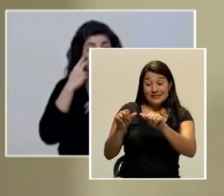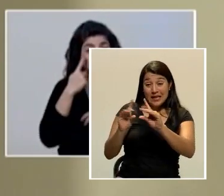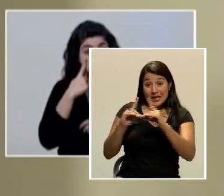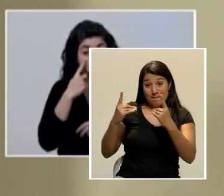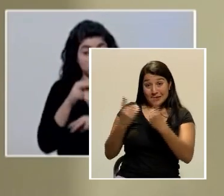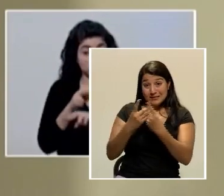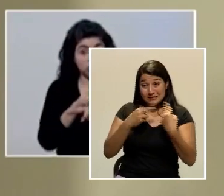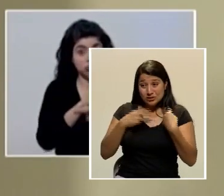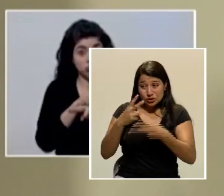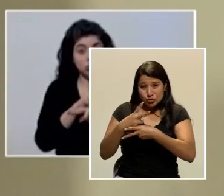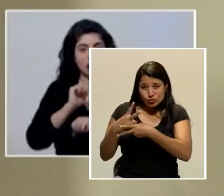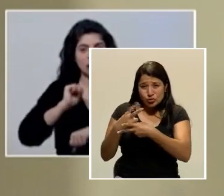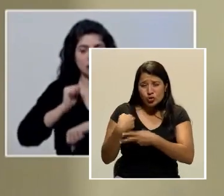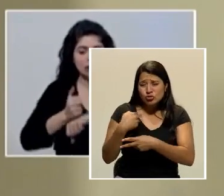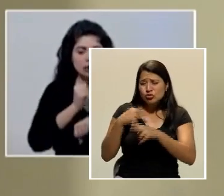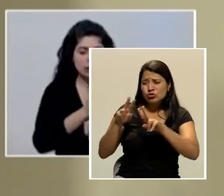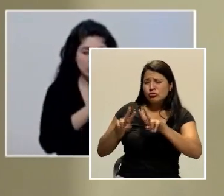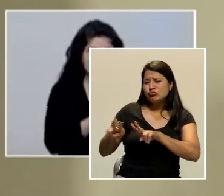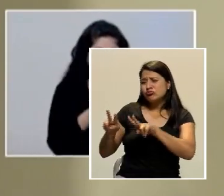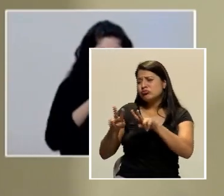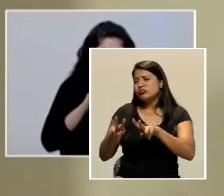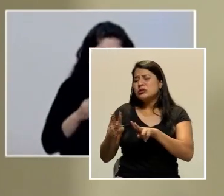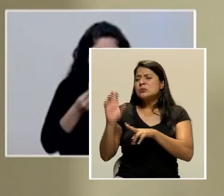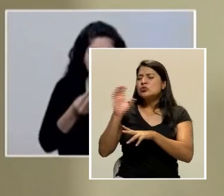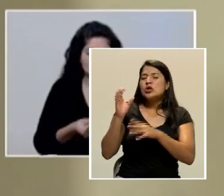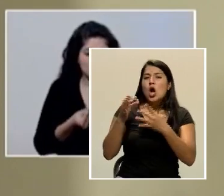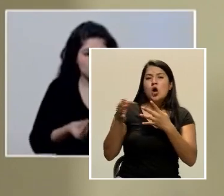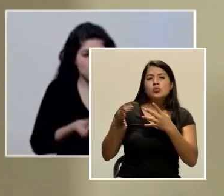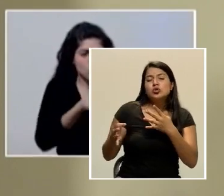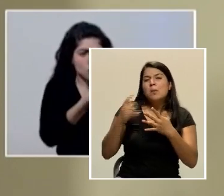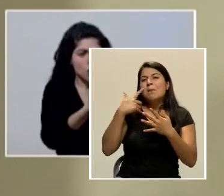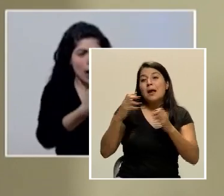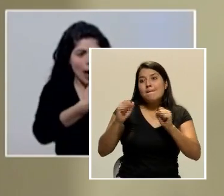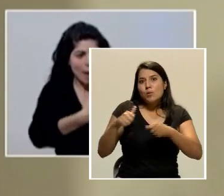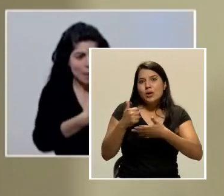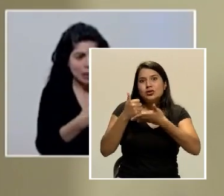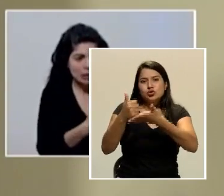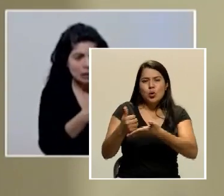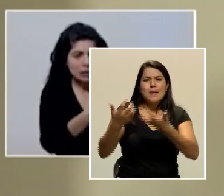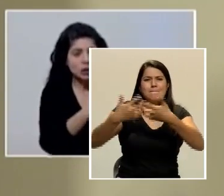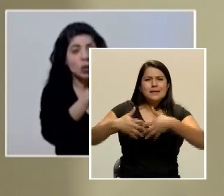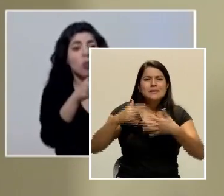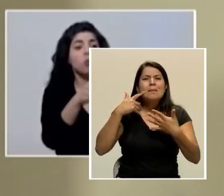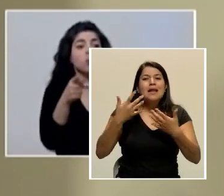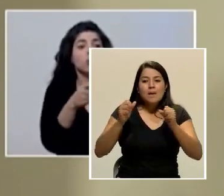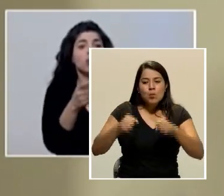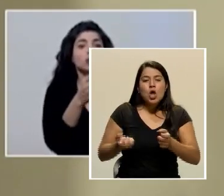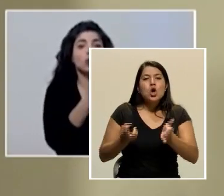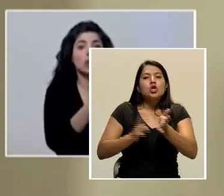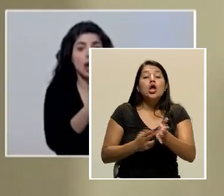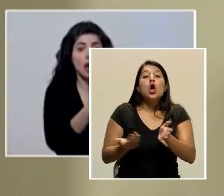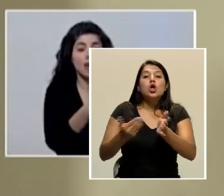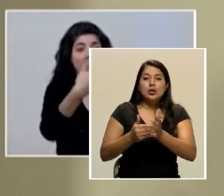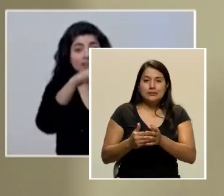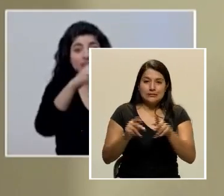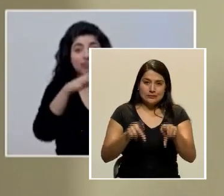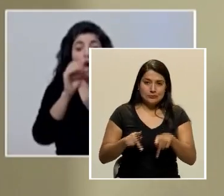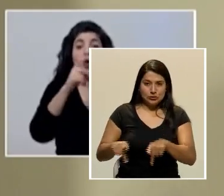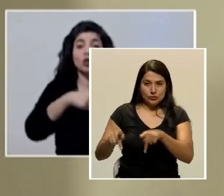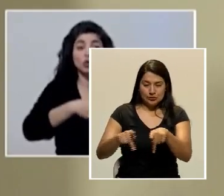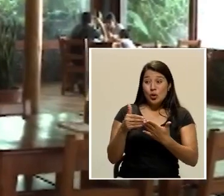venido identificando opciones para facilitar a las empresas el hecho de que puedan ir recuperando los puestos de trabajo que han tenido que enviar a